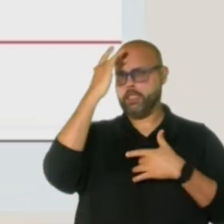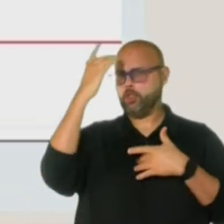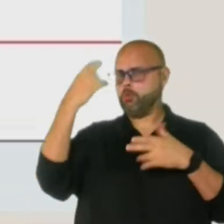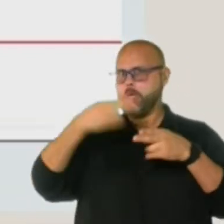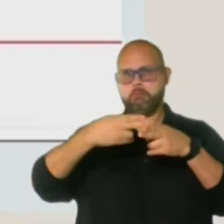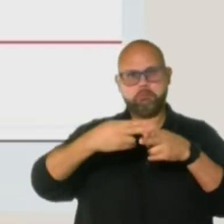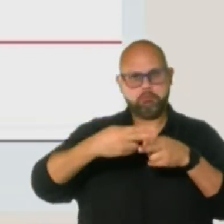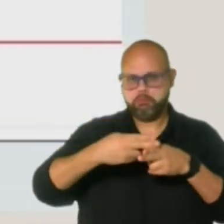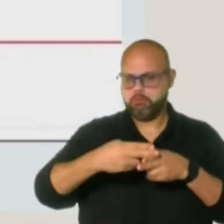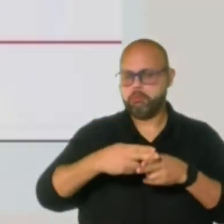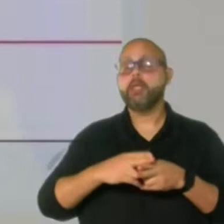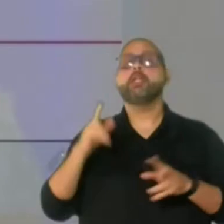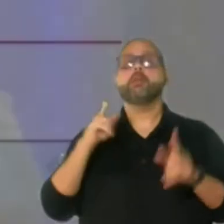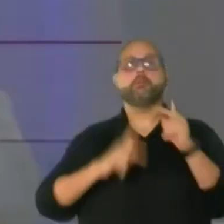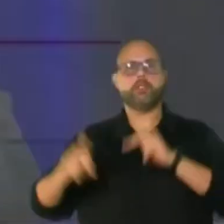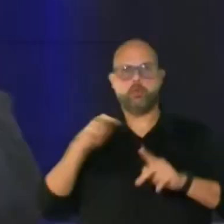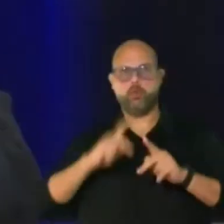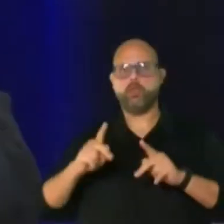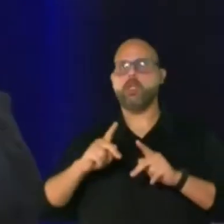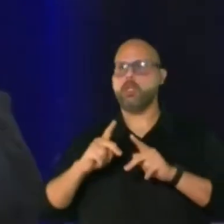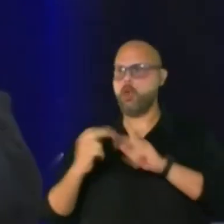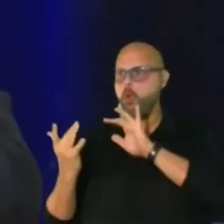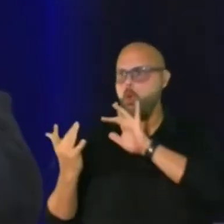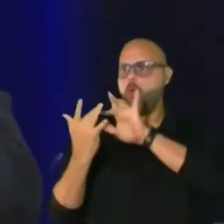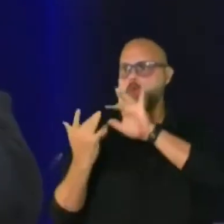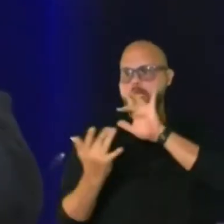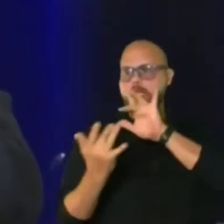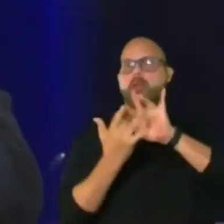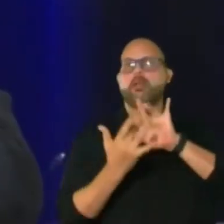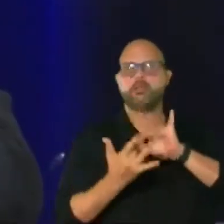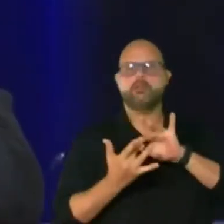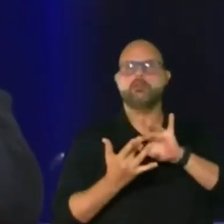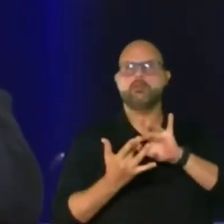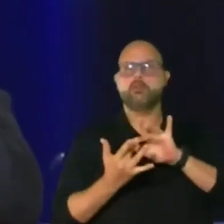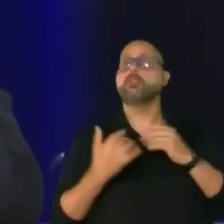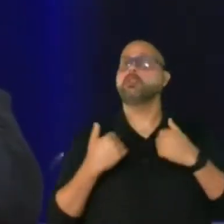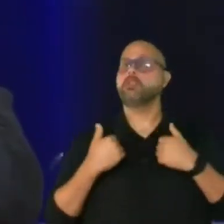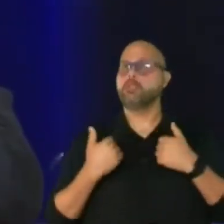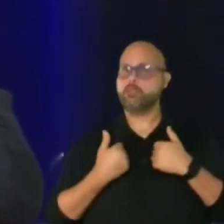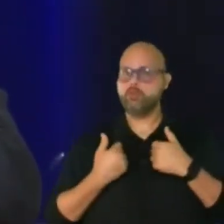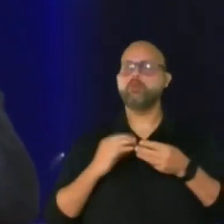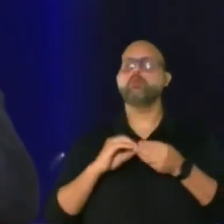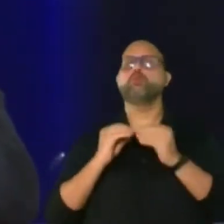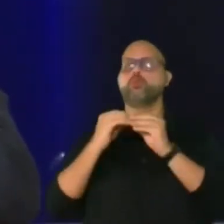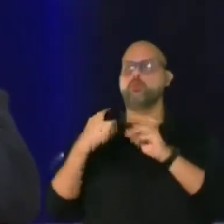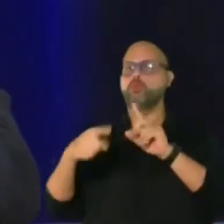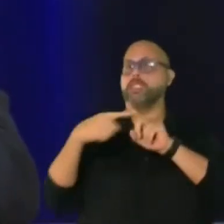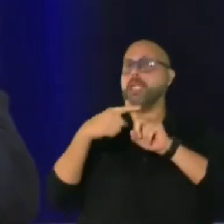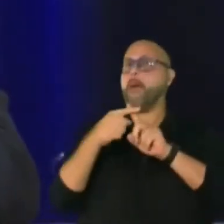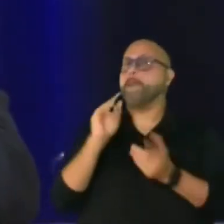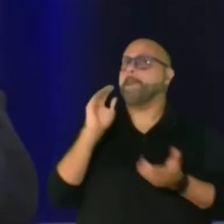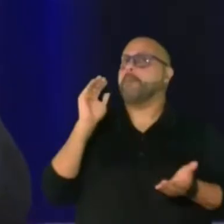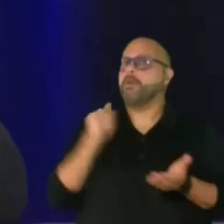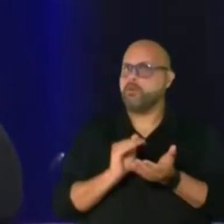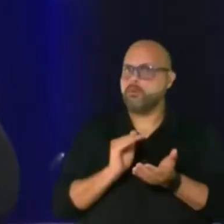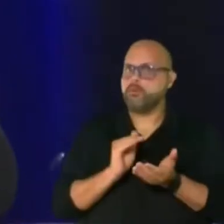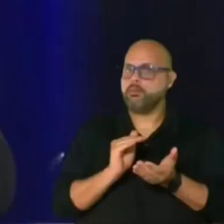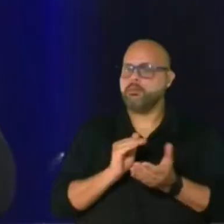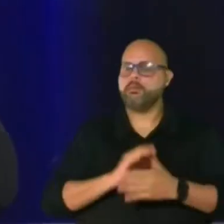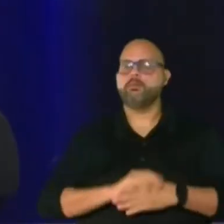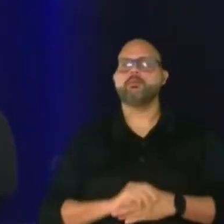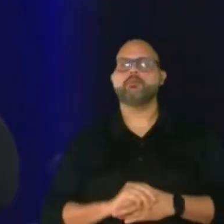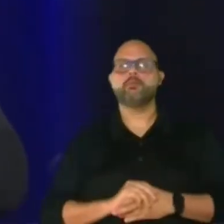sido contacto, entonces tenemos un número de positividad menor. Vemos también el efecto